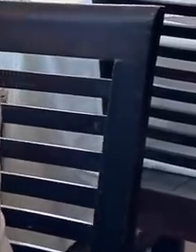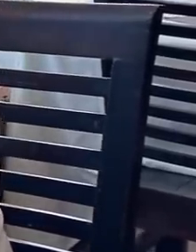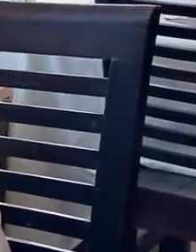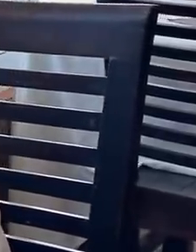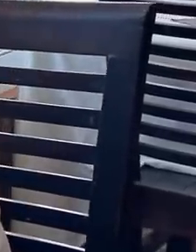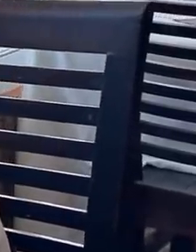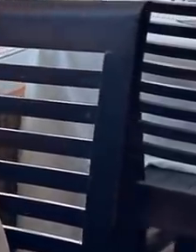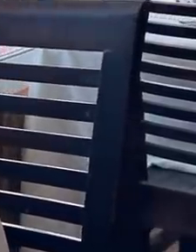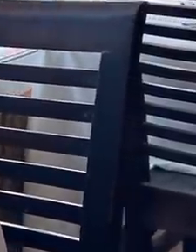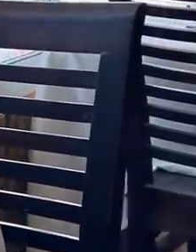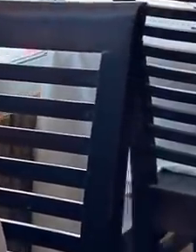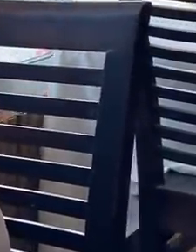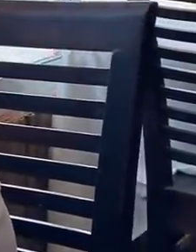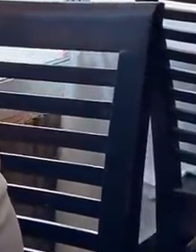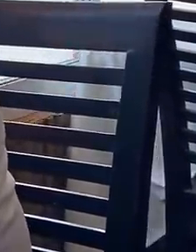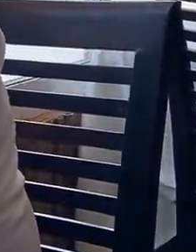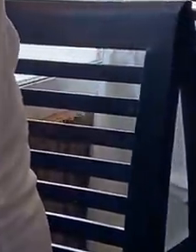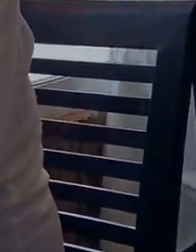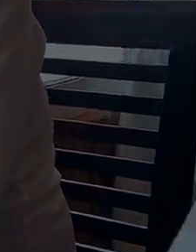Rica. Veamos qué dijo.